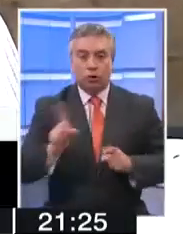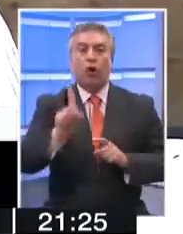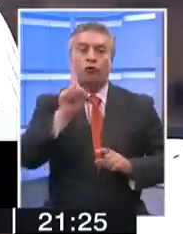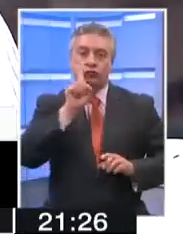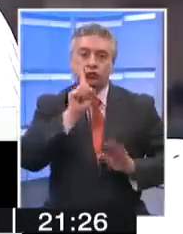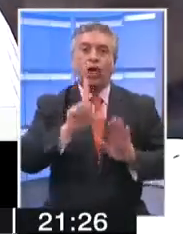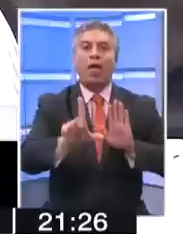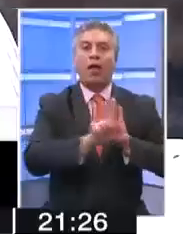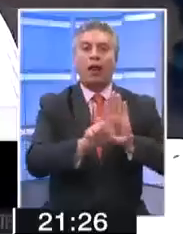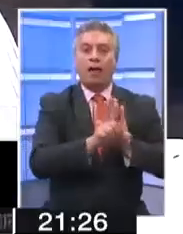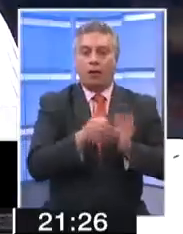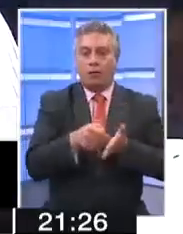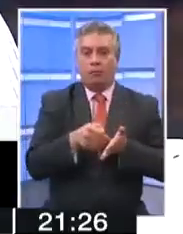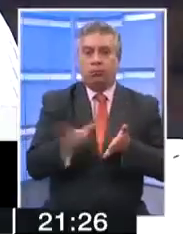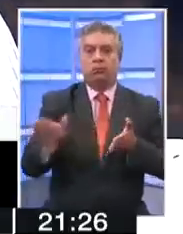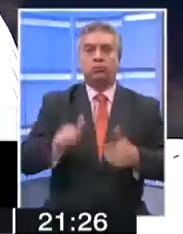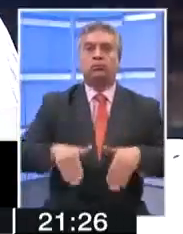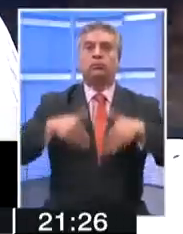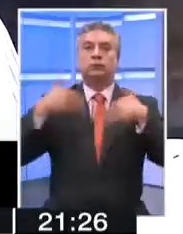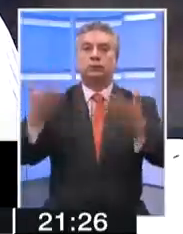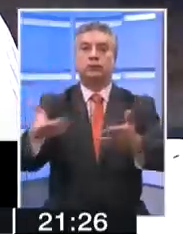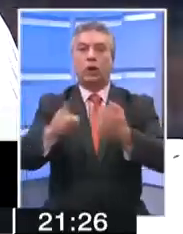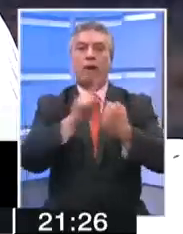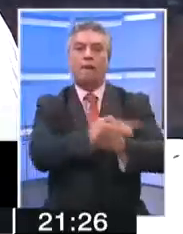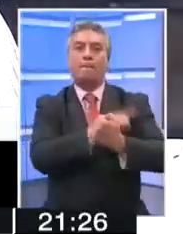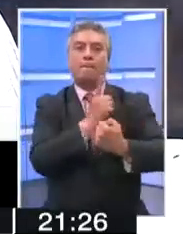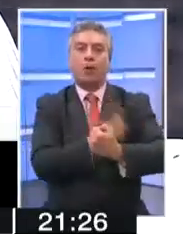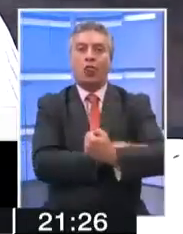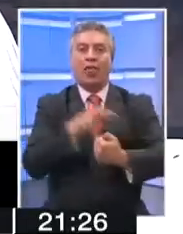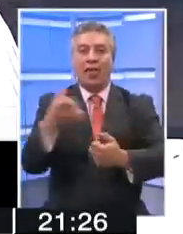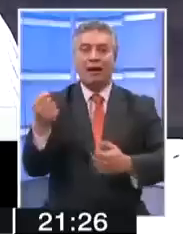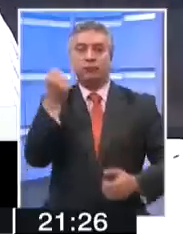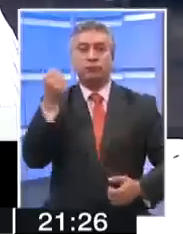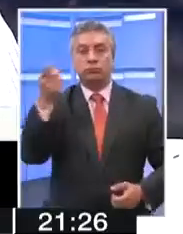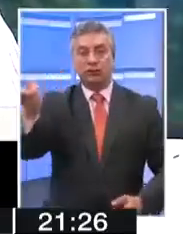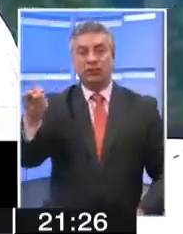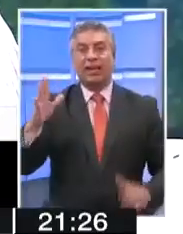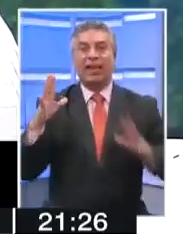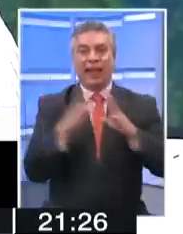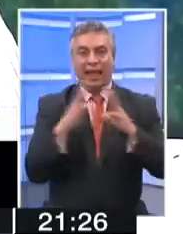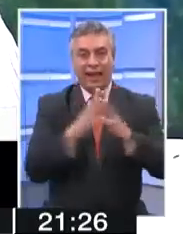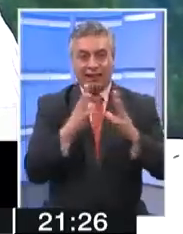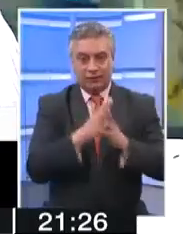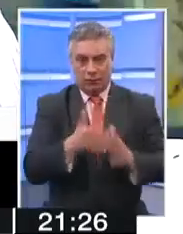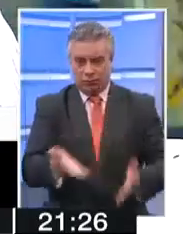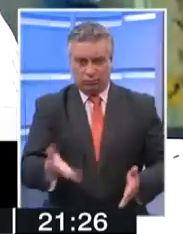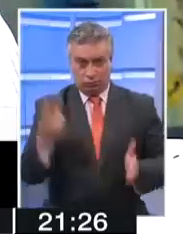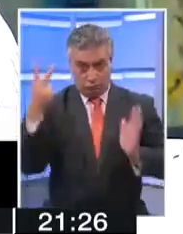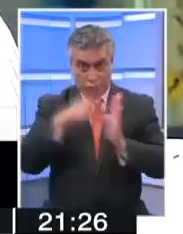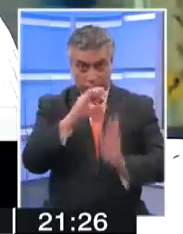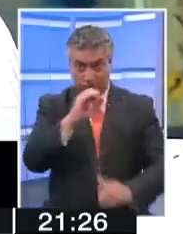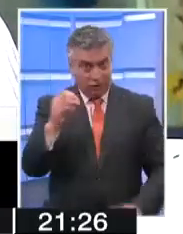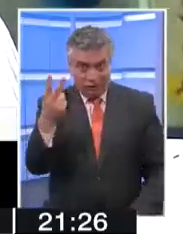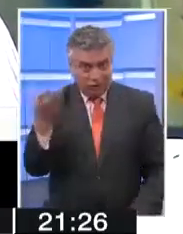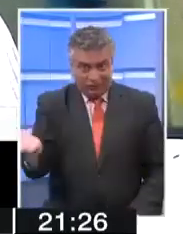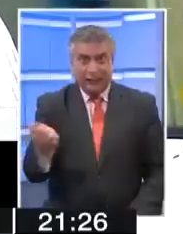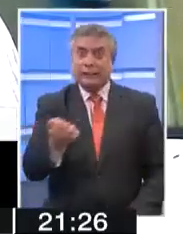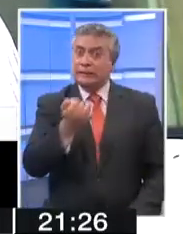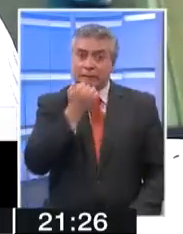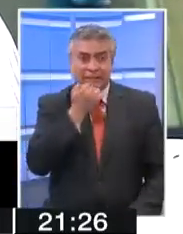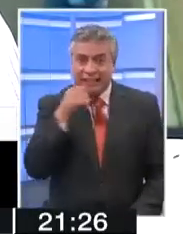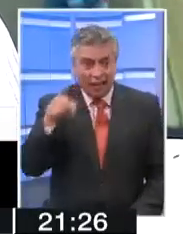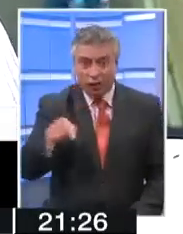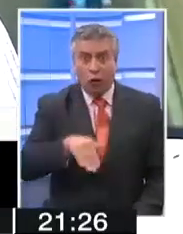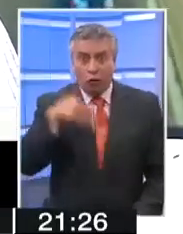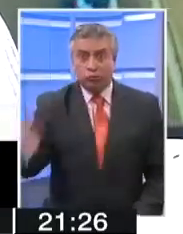que se eliminó en donde le damos el poder al ejército de poder intervenir. Fue el peor error que se hizo, ese en el 2002. Y aquí tienen que dar los responsables, tanto